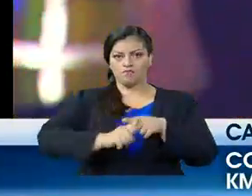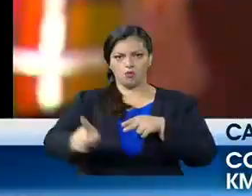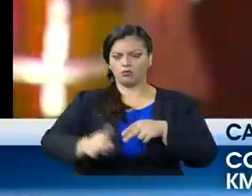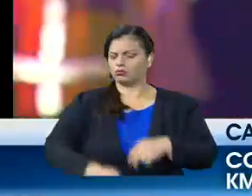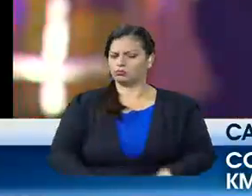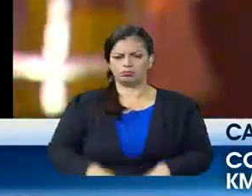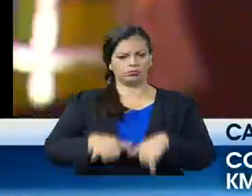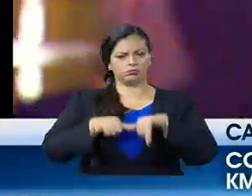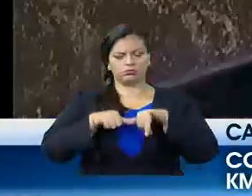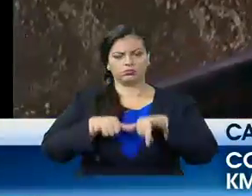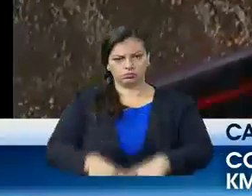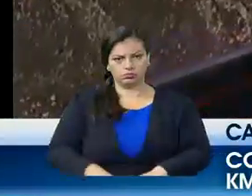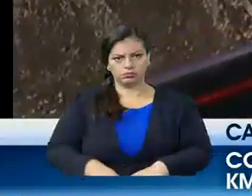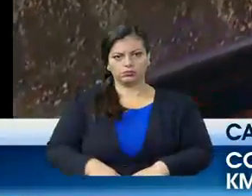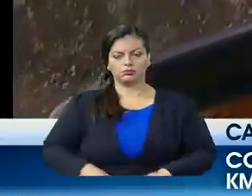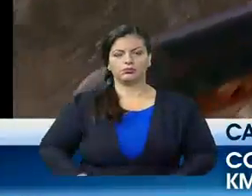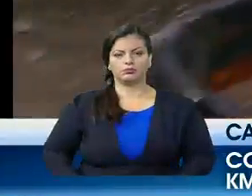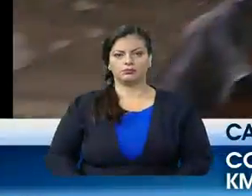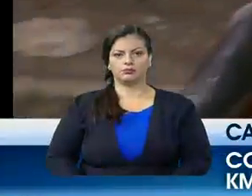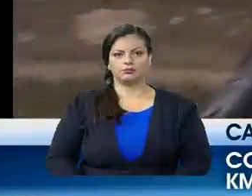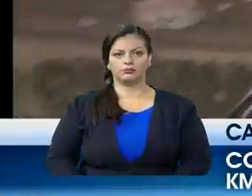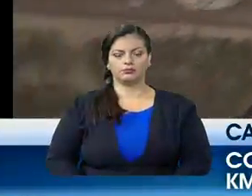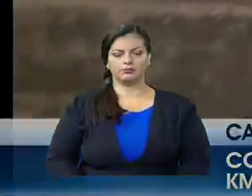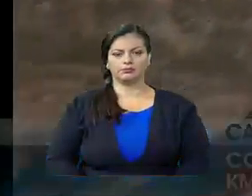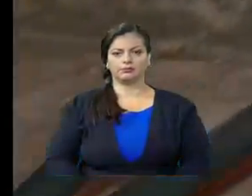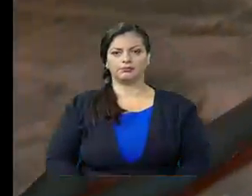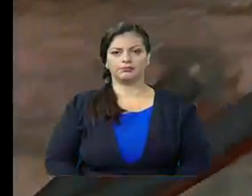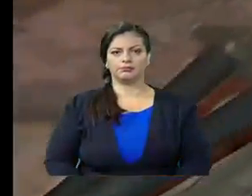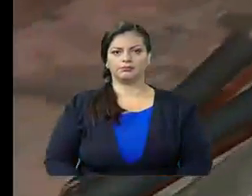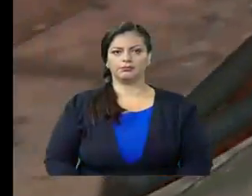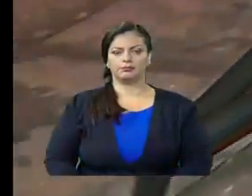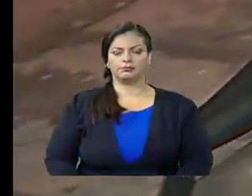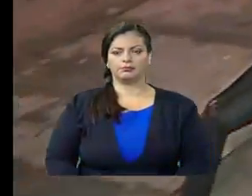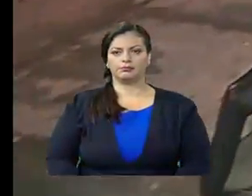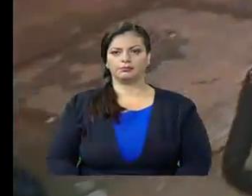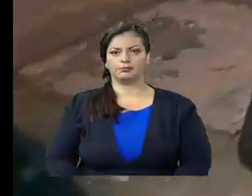afrontar la situación. Informó Jorge Salazar.